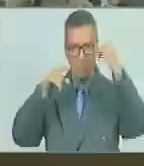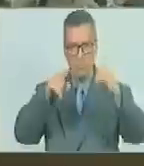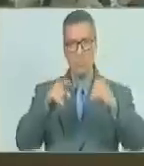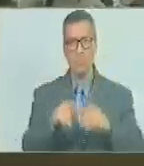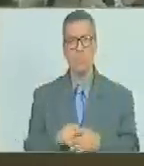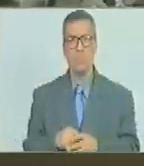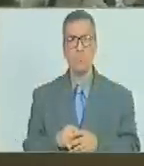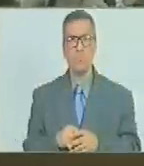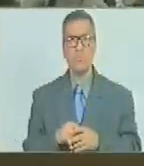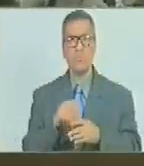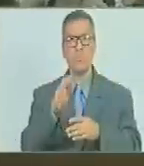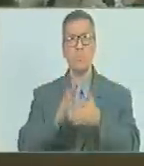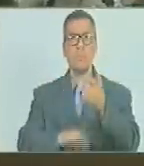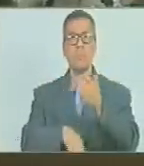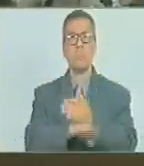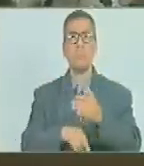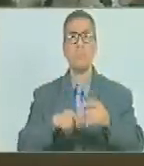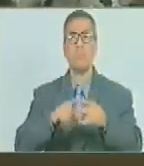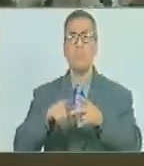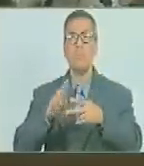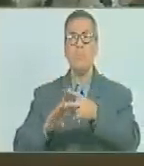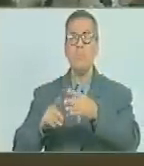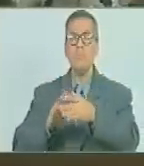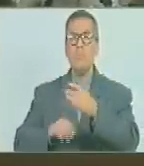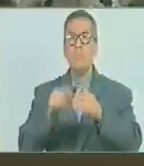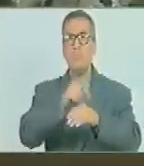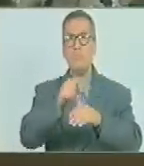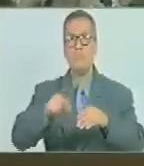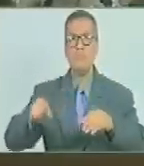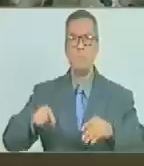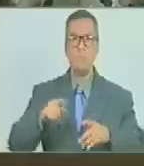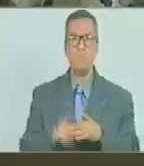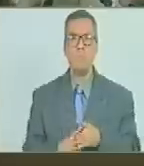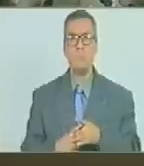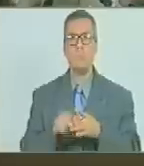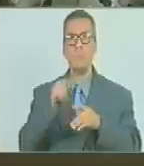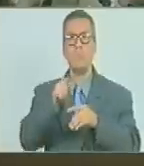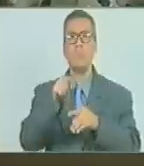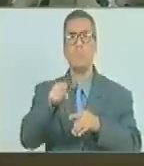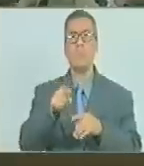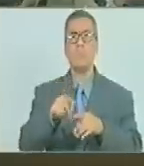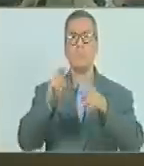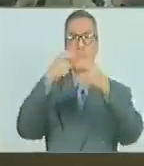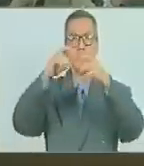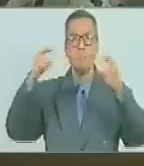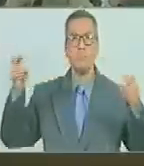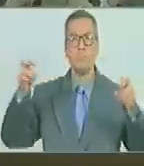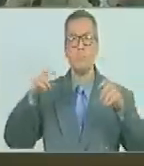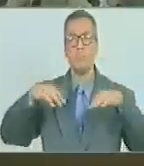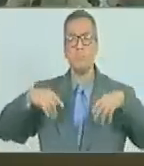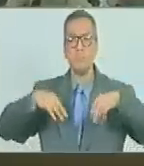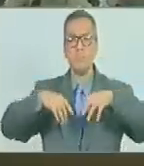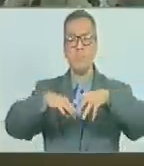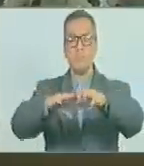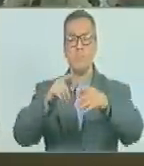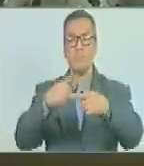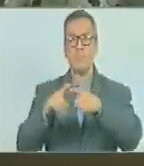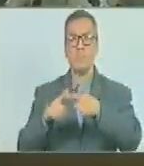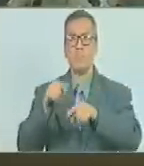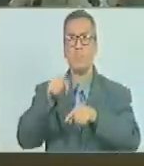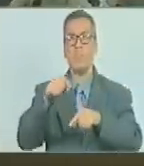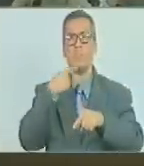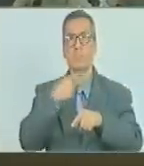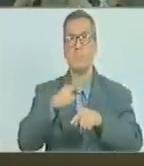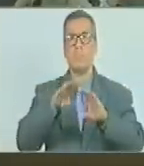las migraciones bajo la égida que con ese entre comillas diáspora le decían